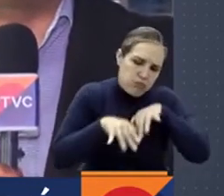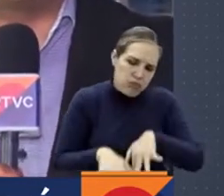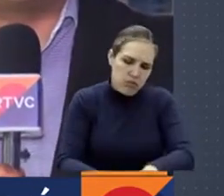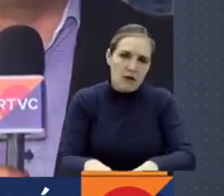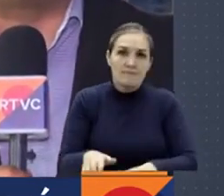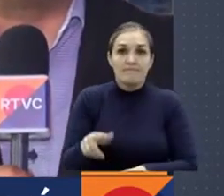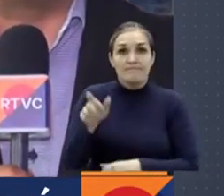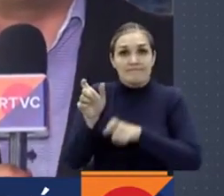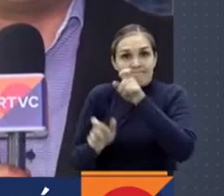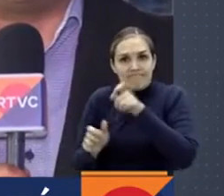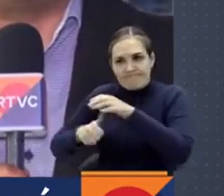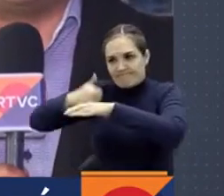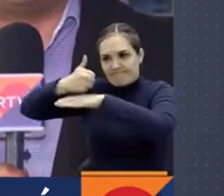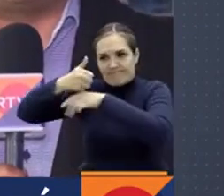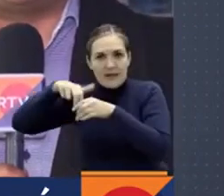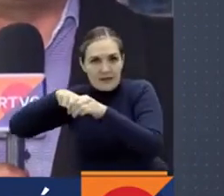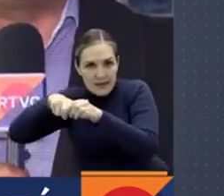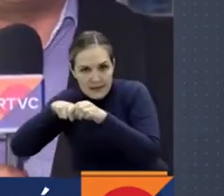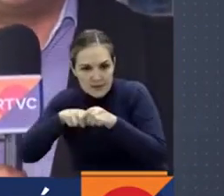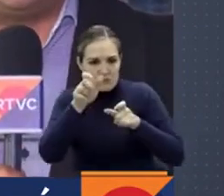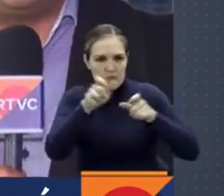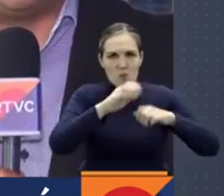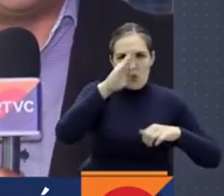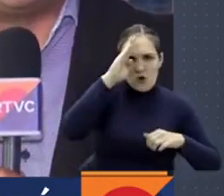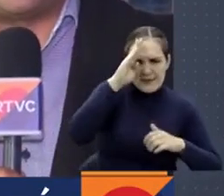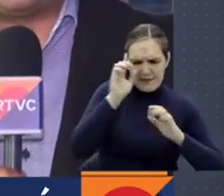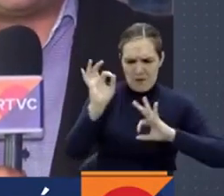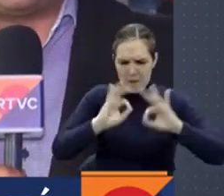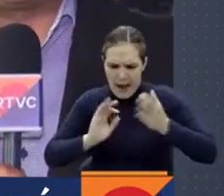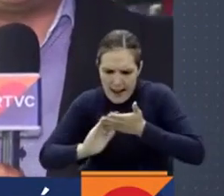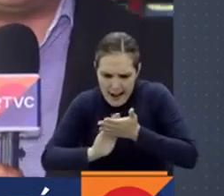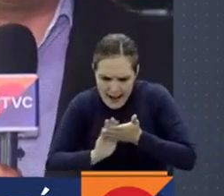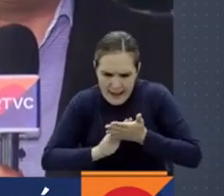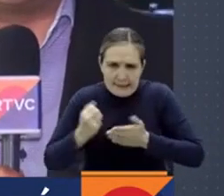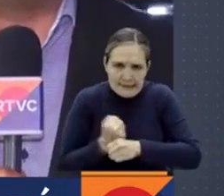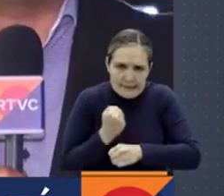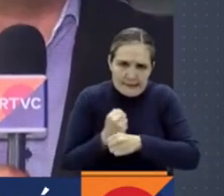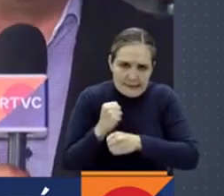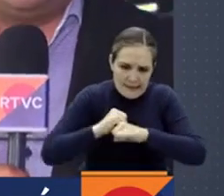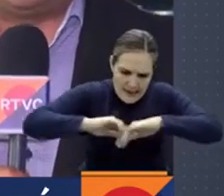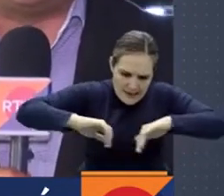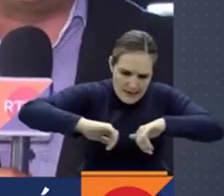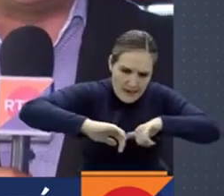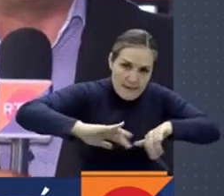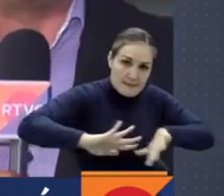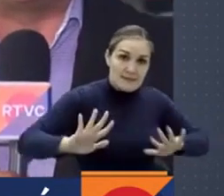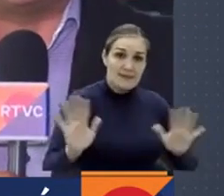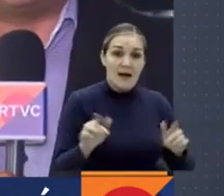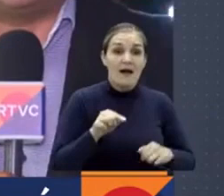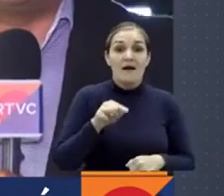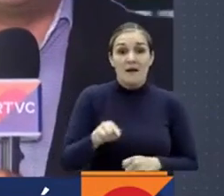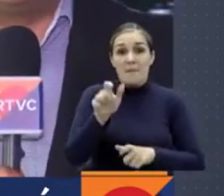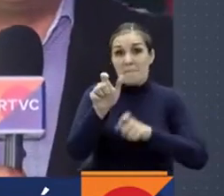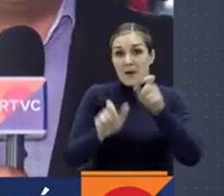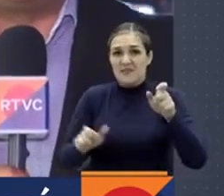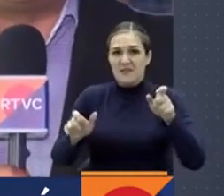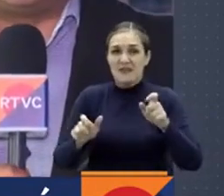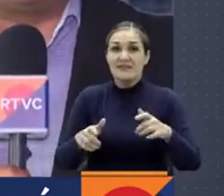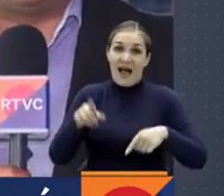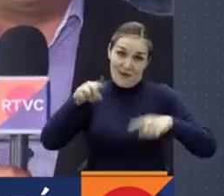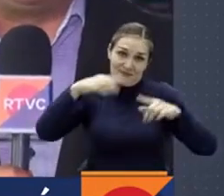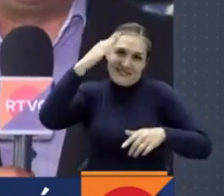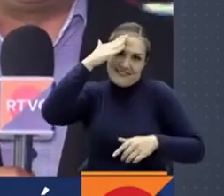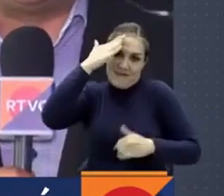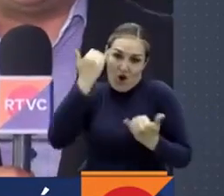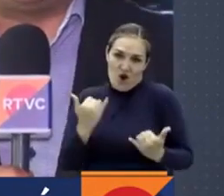control, también autoridades de tránsito, trabajan incansablemente para tratar de habilitar esa vía, teniendo en cuenta que, reitero, varias personas ya decidieron devolverse